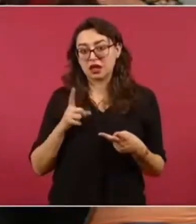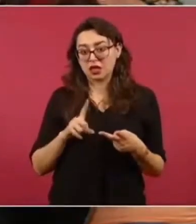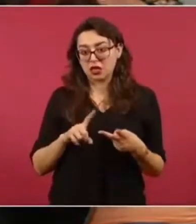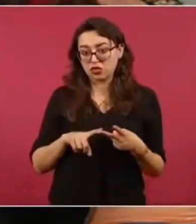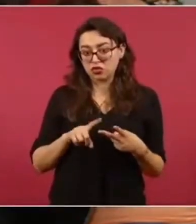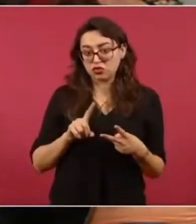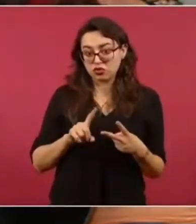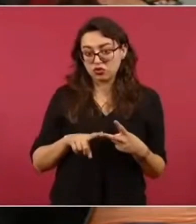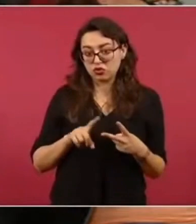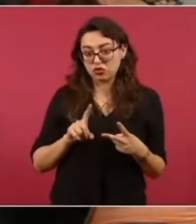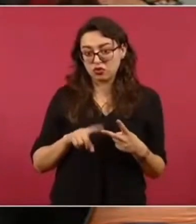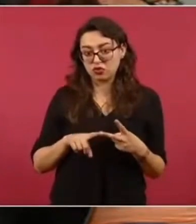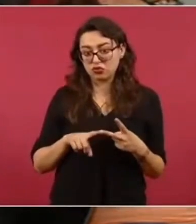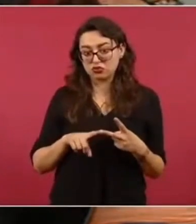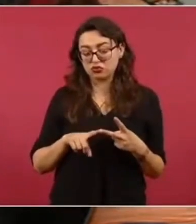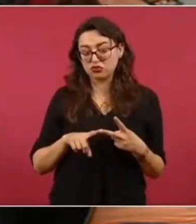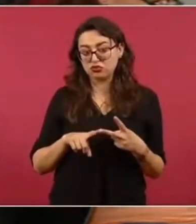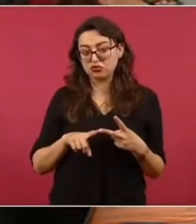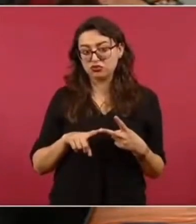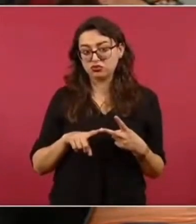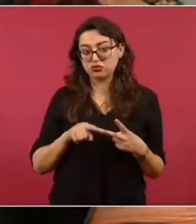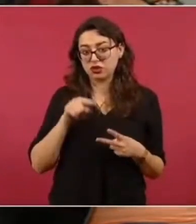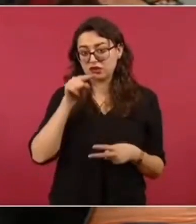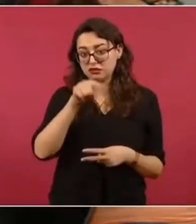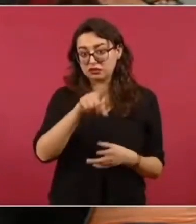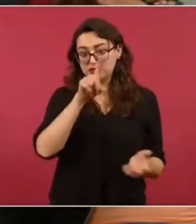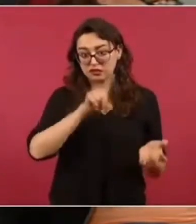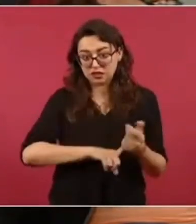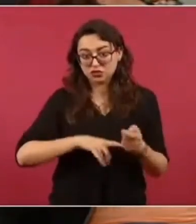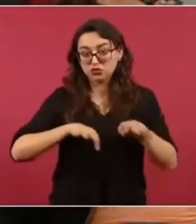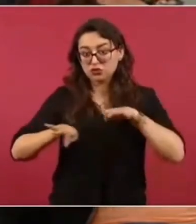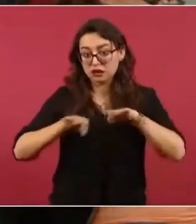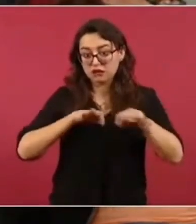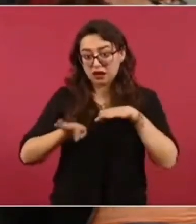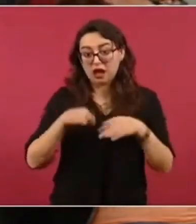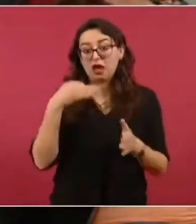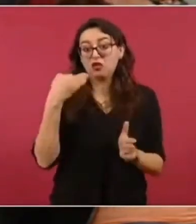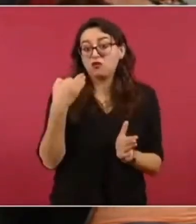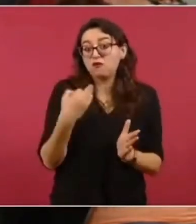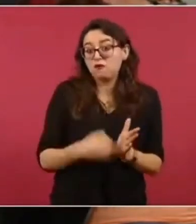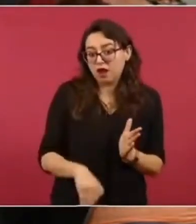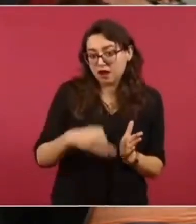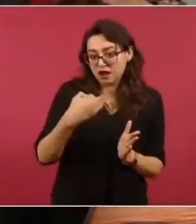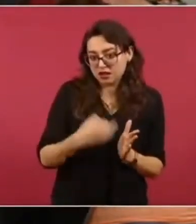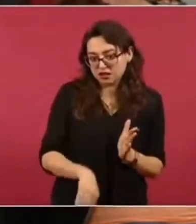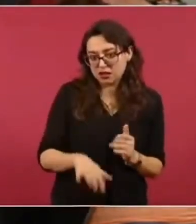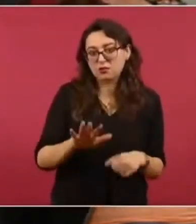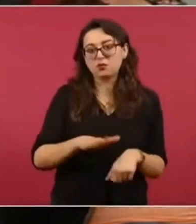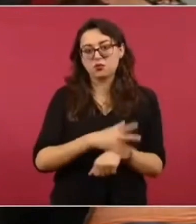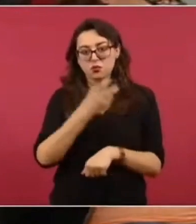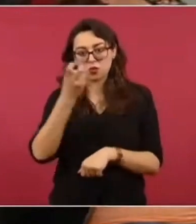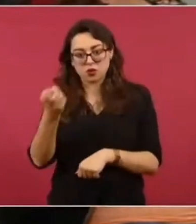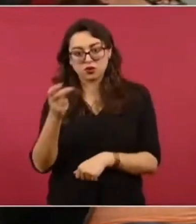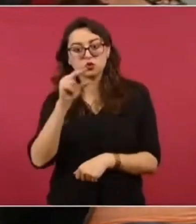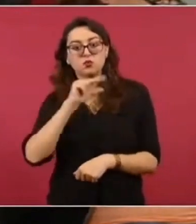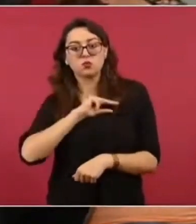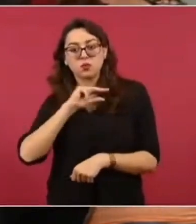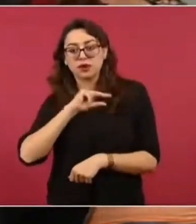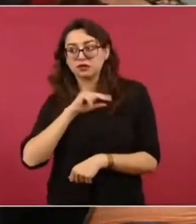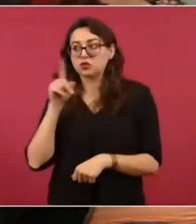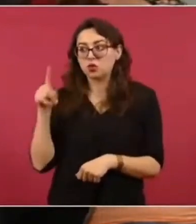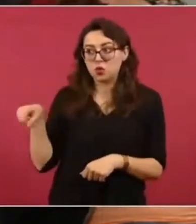mismo informó incluso los requisitos la secretaria. ¿No sería precisamente convocar a la gente misma que tenga